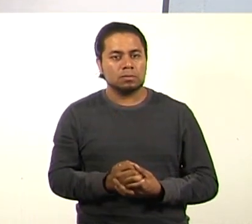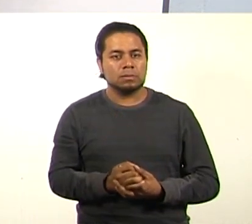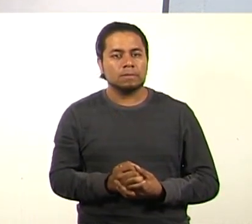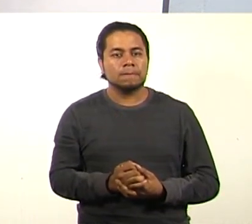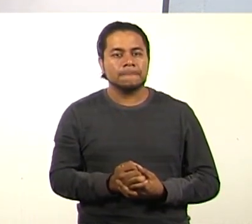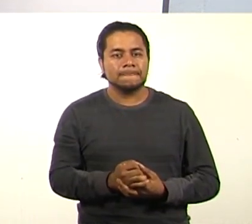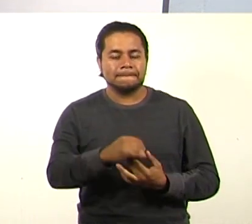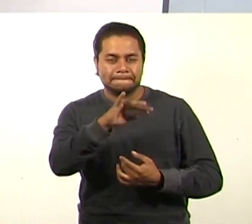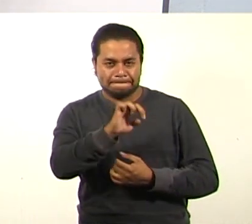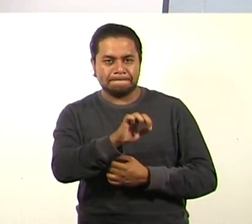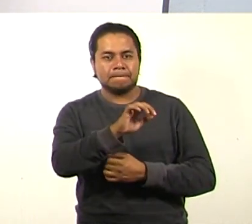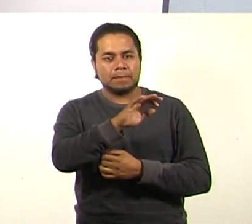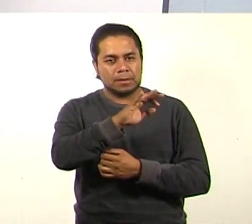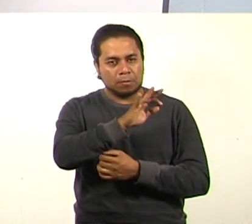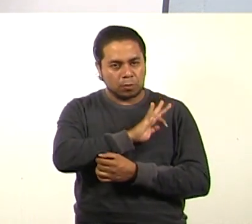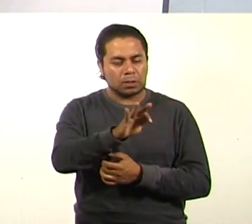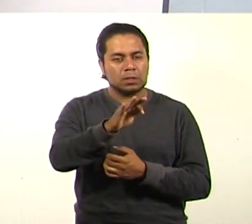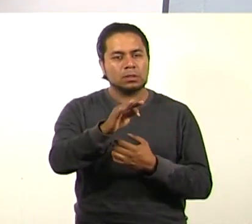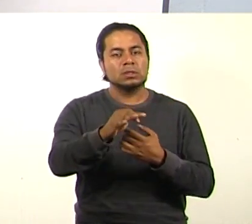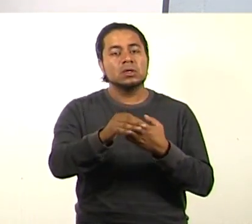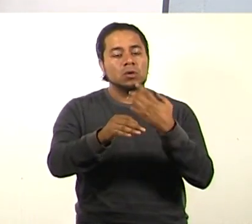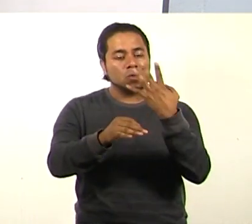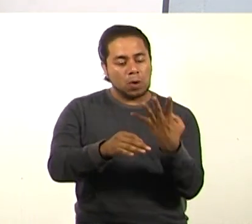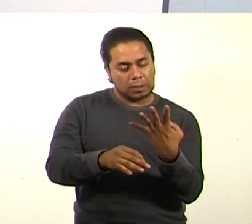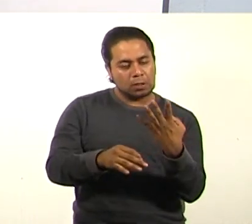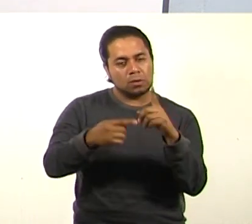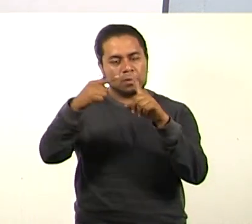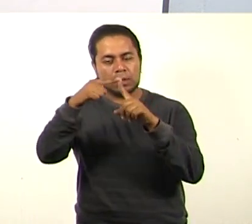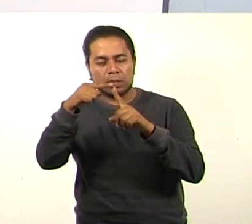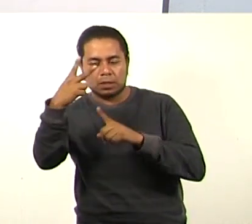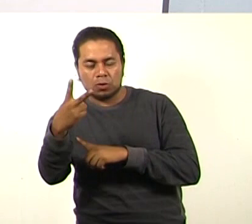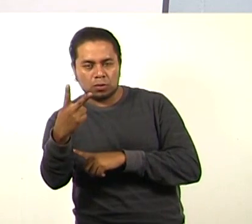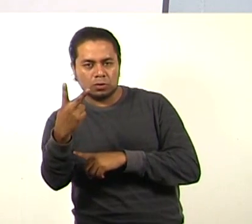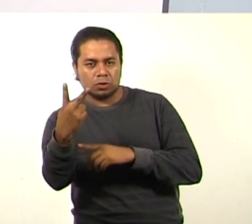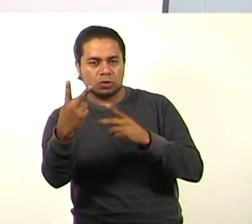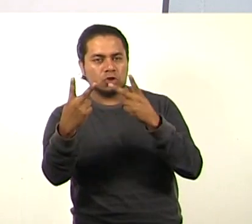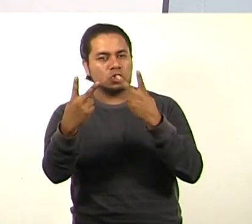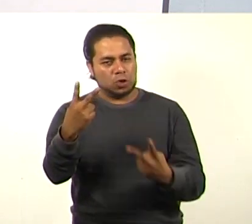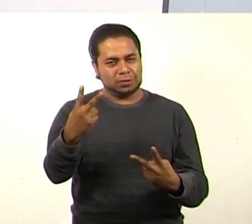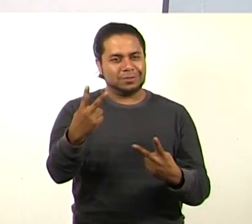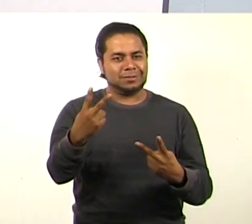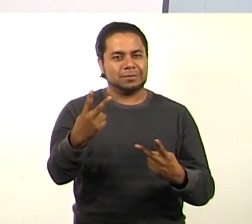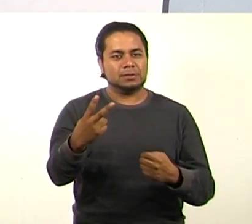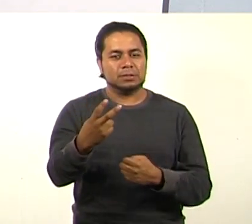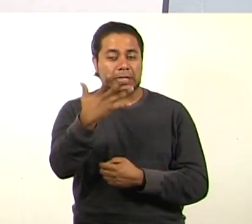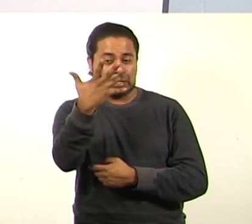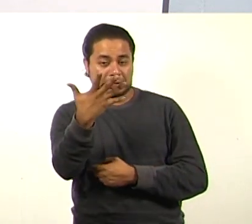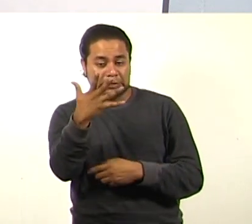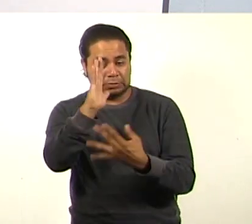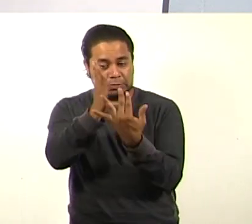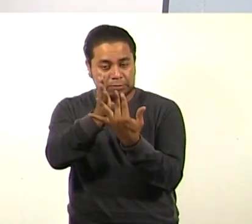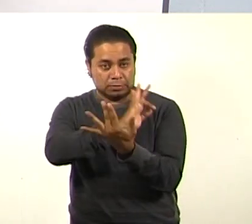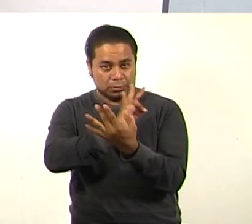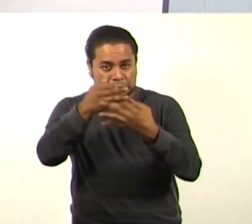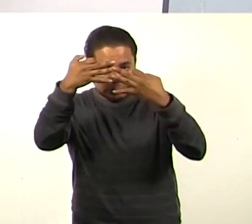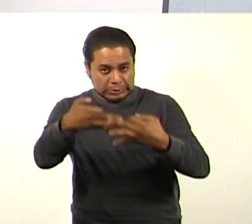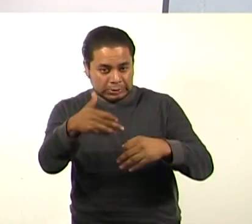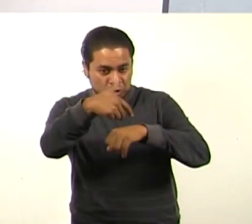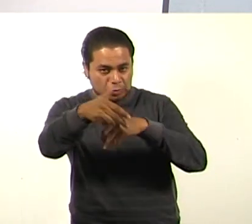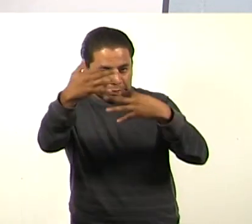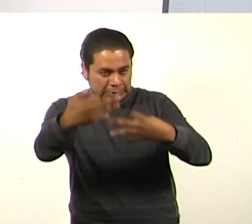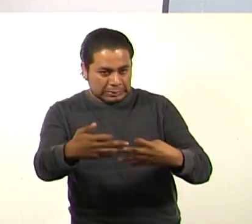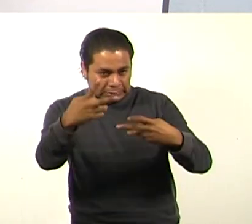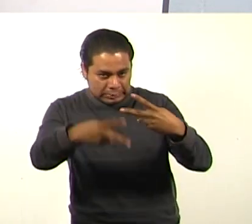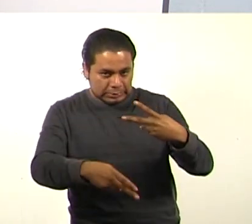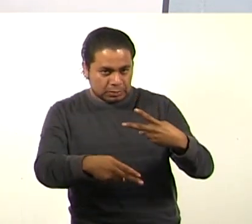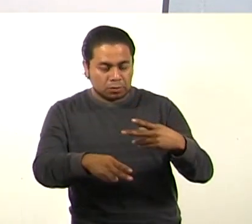Entonces, 4 entre 2, 2. ¿El 5 lo podemos dividir entre 2 y que nos dé una cantidad exacta? Entonces,